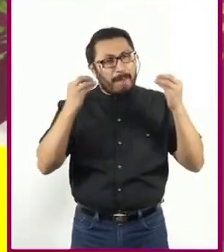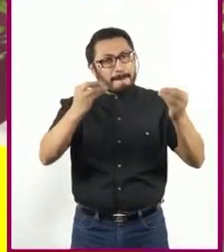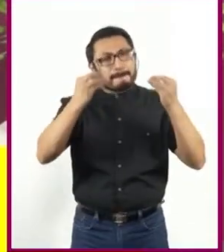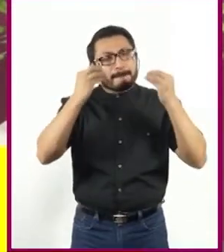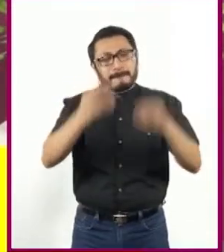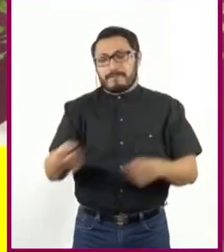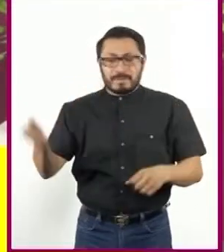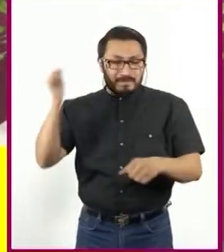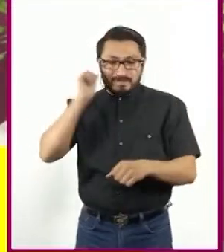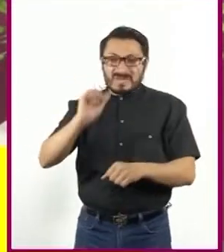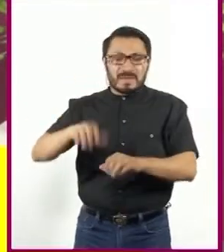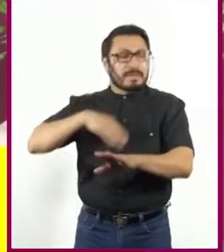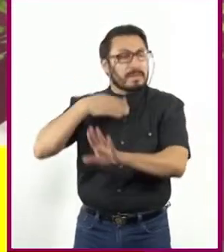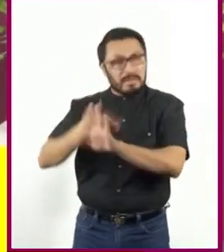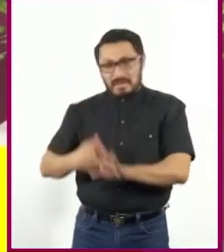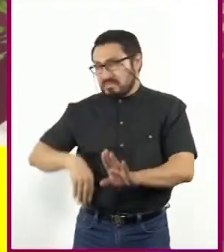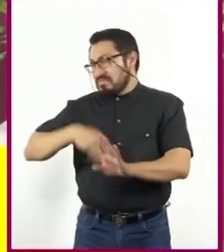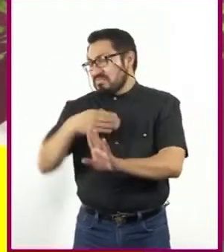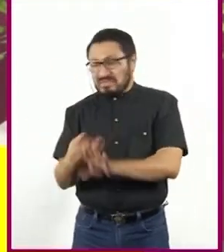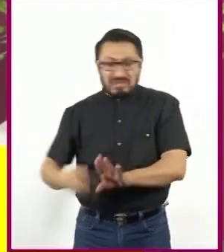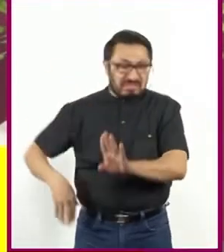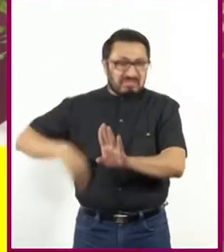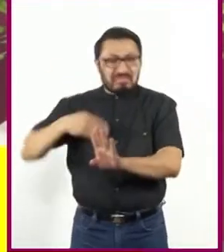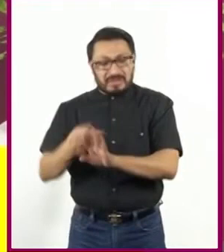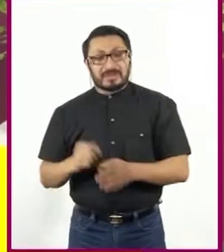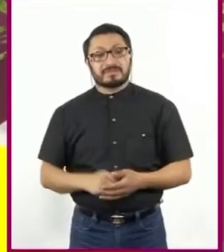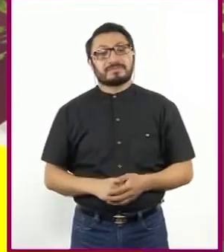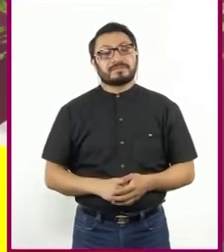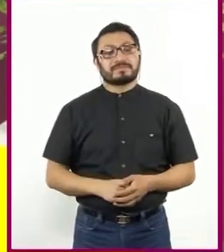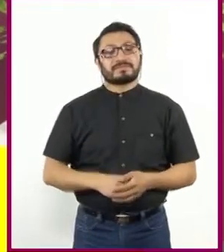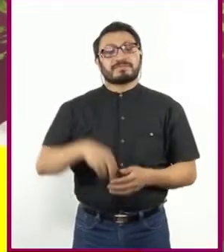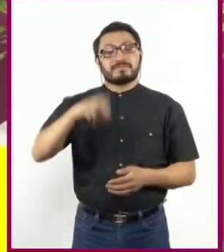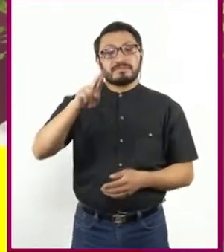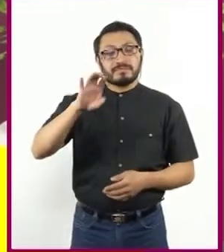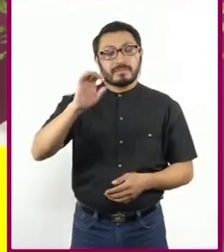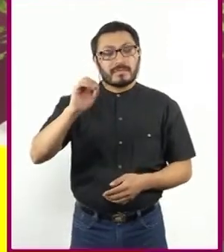manera cotidiana. La reconstrucción,